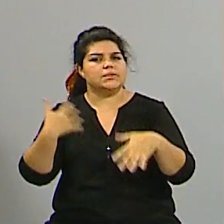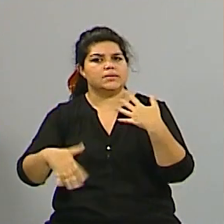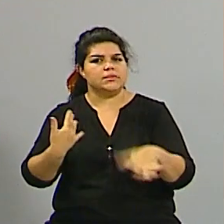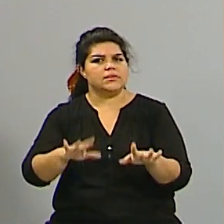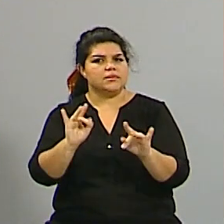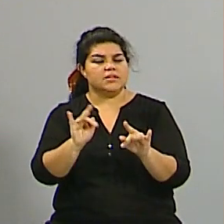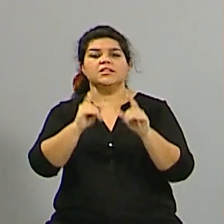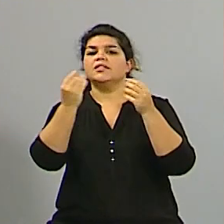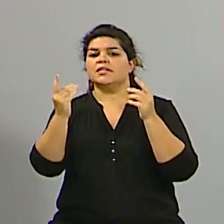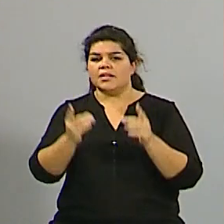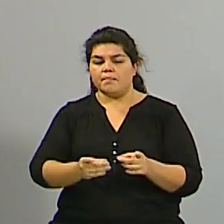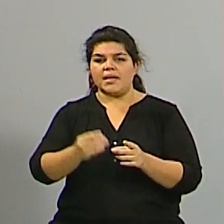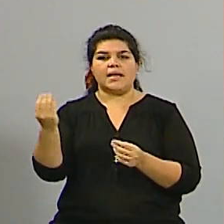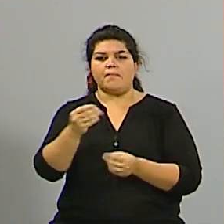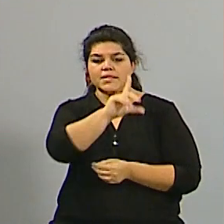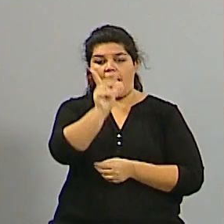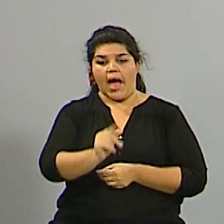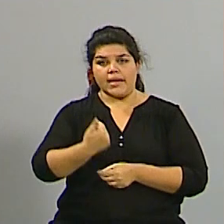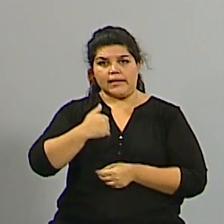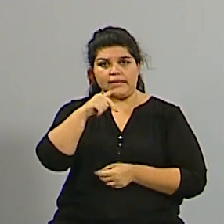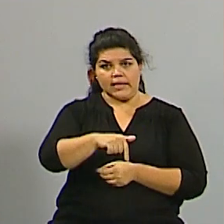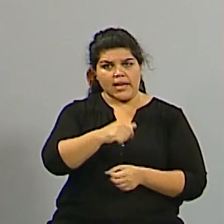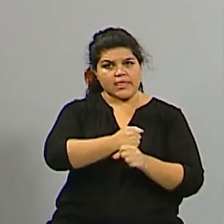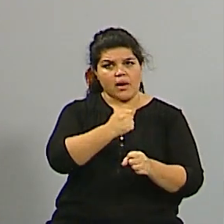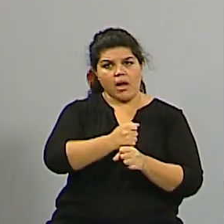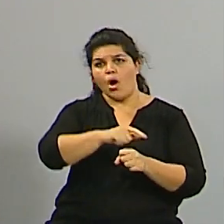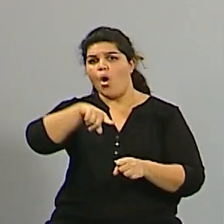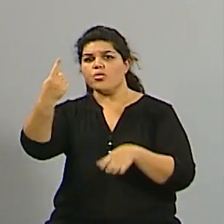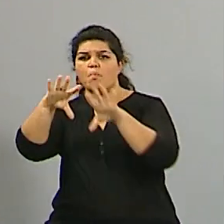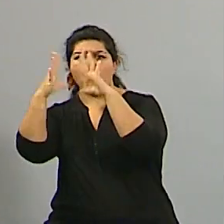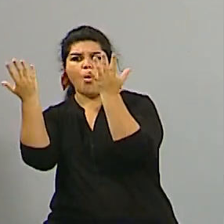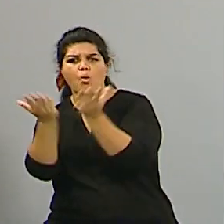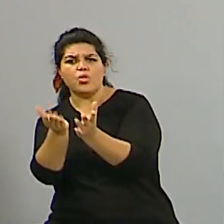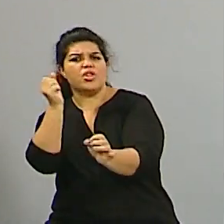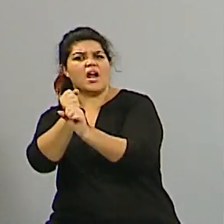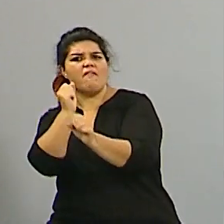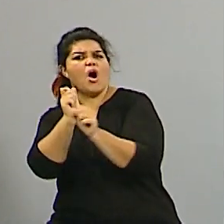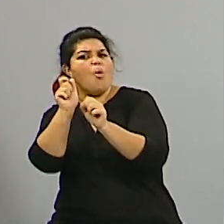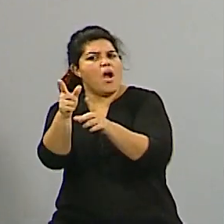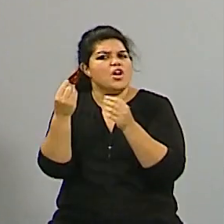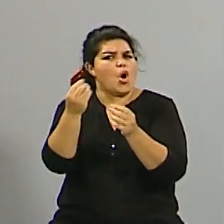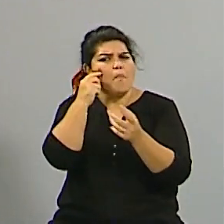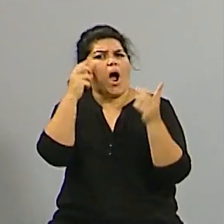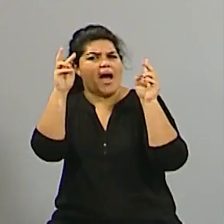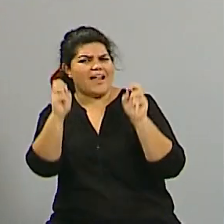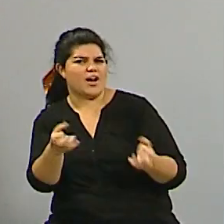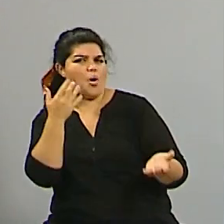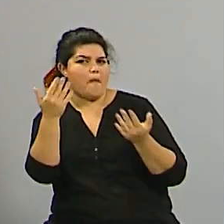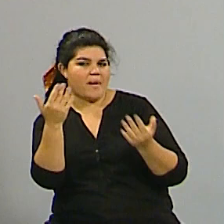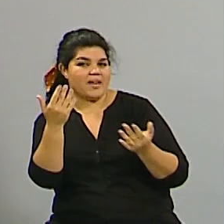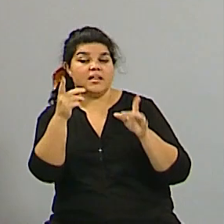pasa también en otros países del mundo? ¿Sucede lo mismo? ¿Qué pasa con el tema de quienes trabajan a